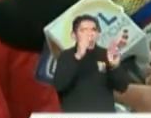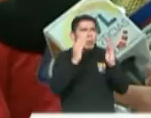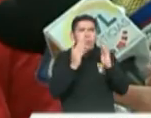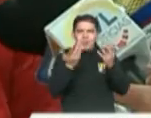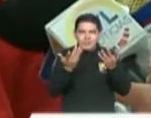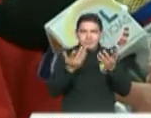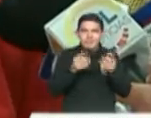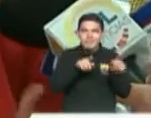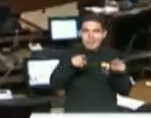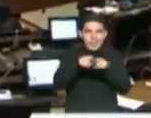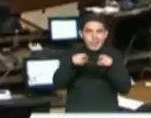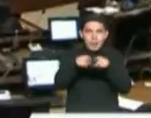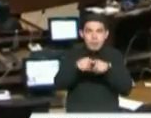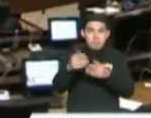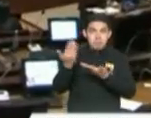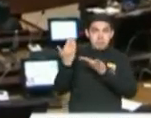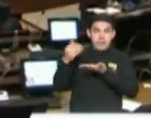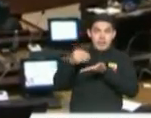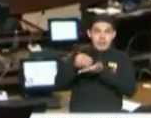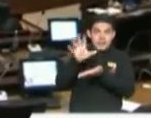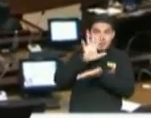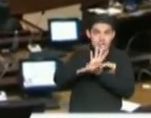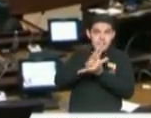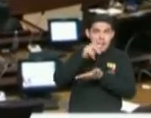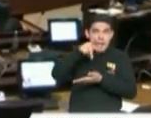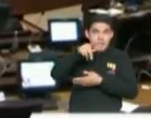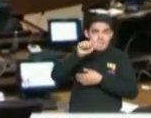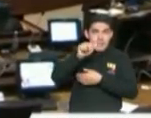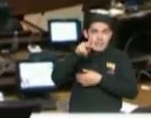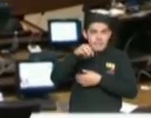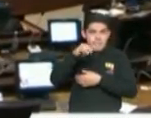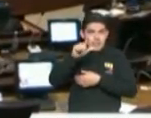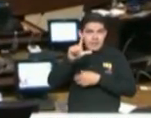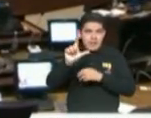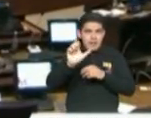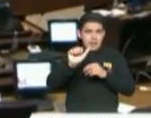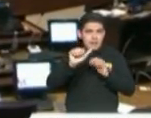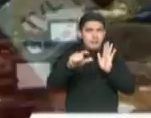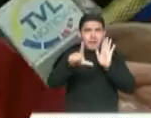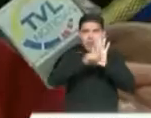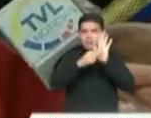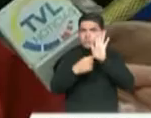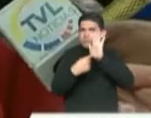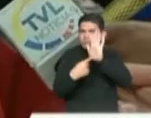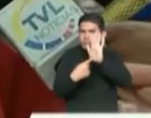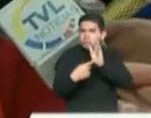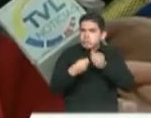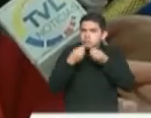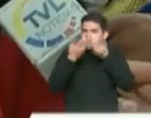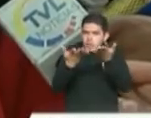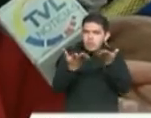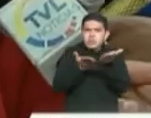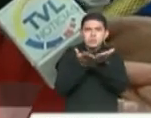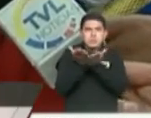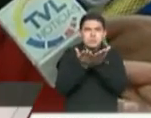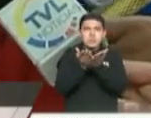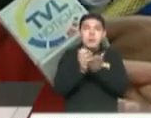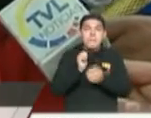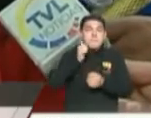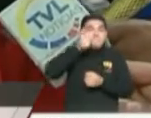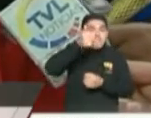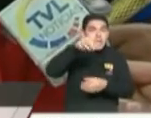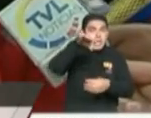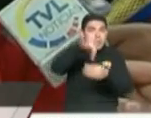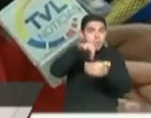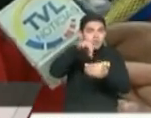asambleísta pamela falconí recalcó que esta ley regulará los precios ofertados la ley que vamos a votar el día de mañana el veto